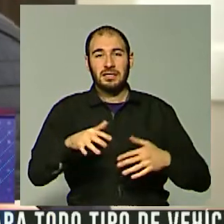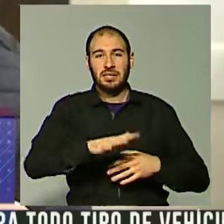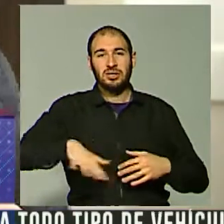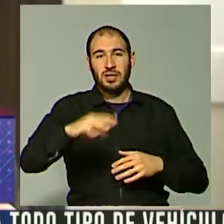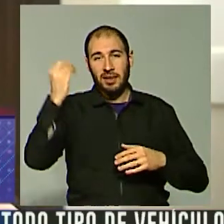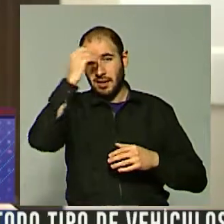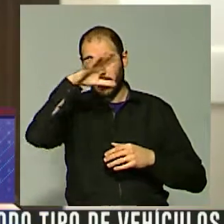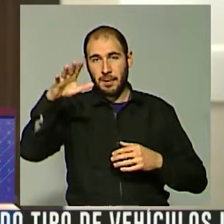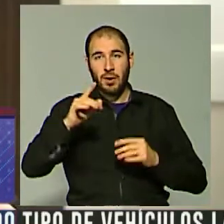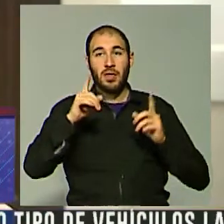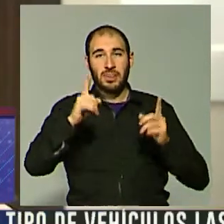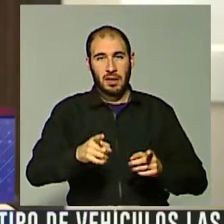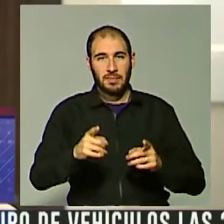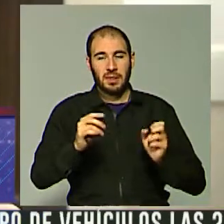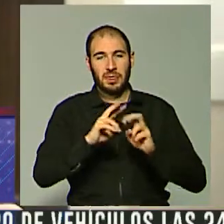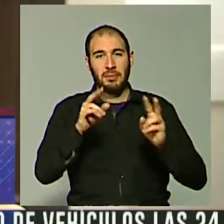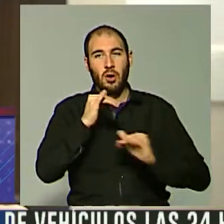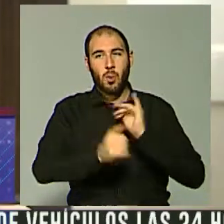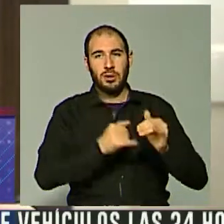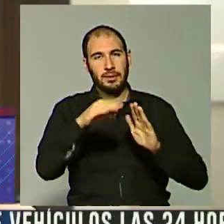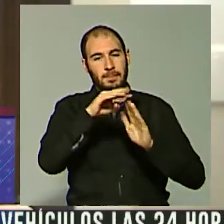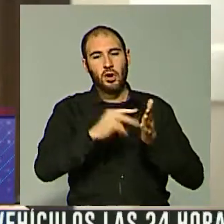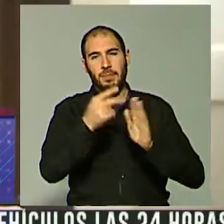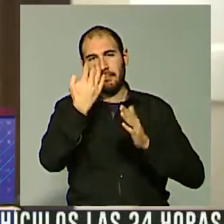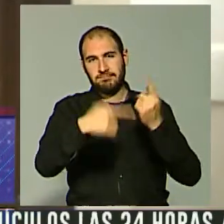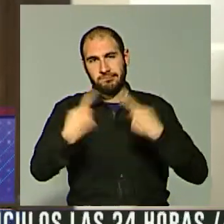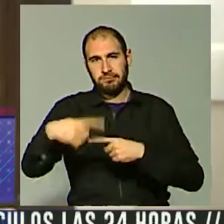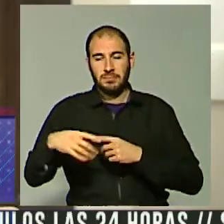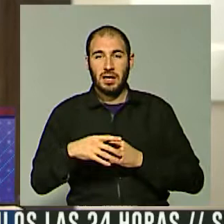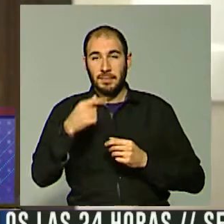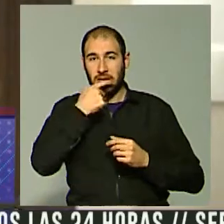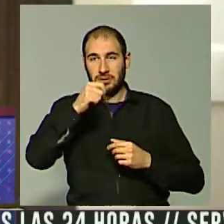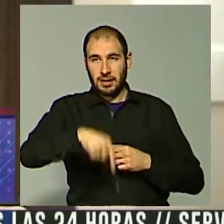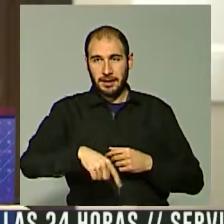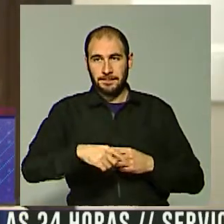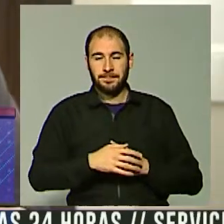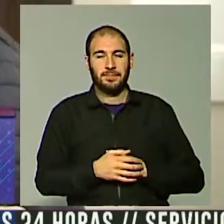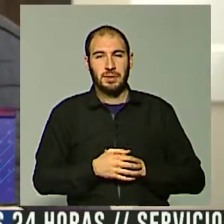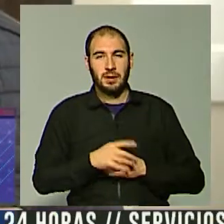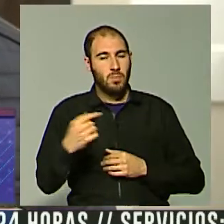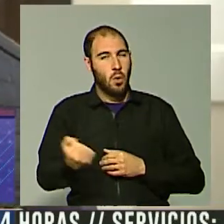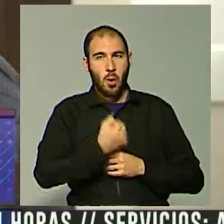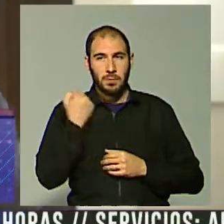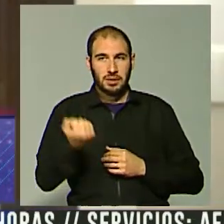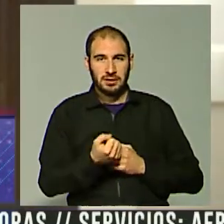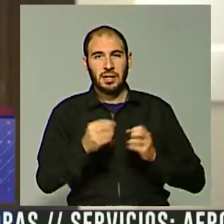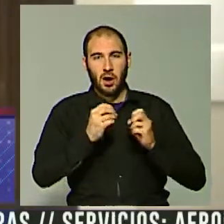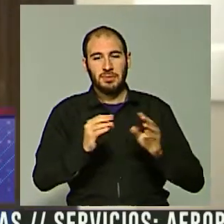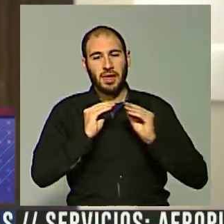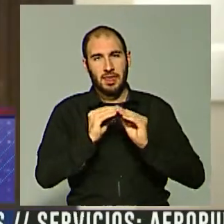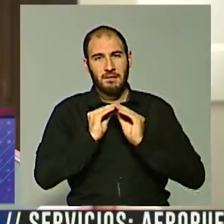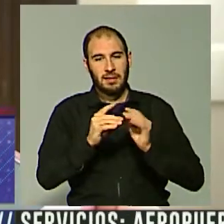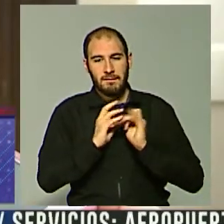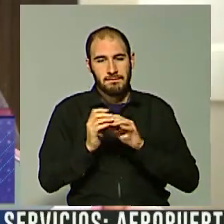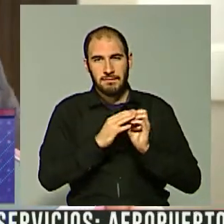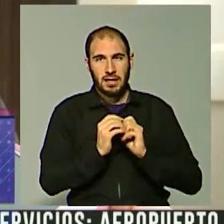y agraria que también aborda diferentes problemáticas que se vienen teniendo en la provincia y que sería muy importante poder empezar a debatir y